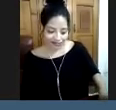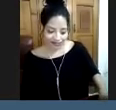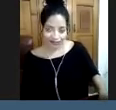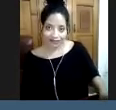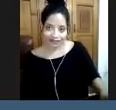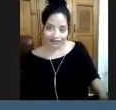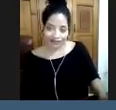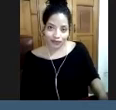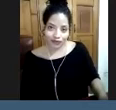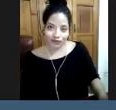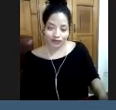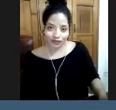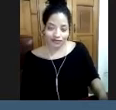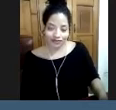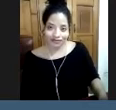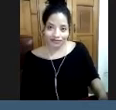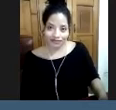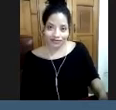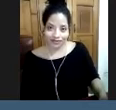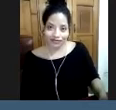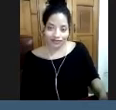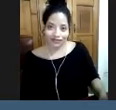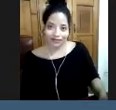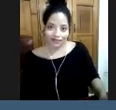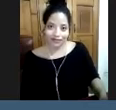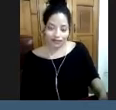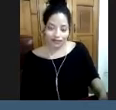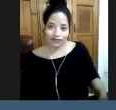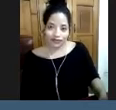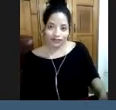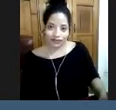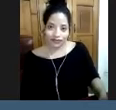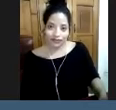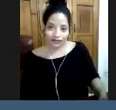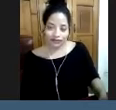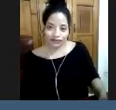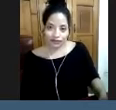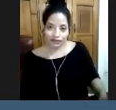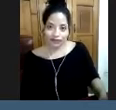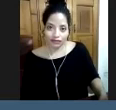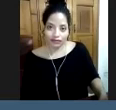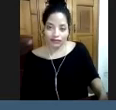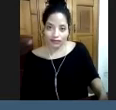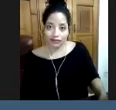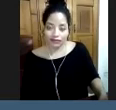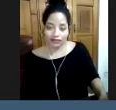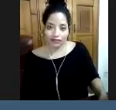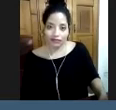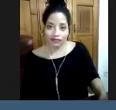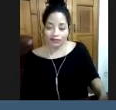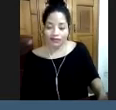el poder dar a conocer esos puntos de vista, esas necesidades que tenemos como madres y padres y también las necesidades de nuestras hijas e hijos.